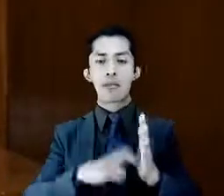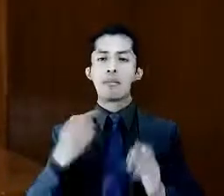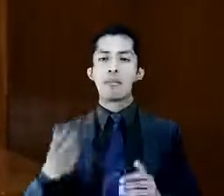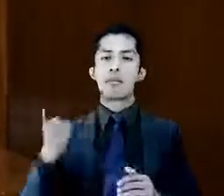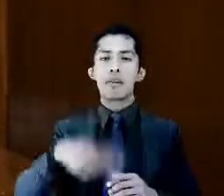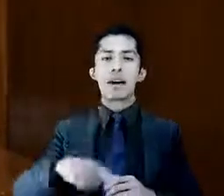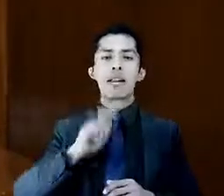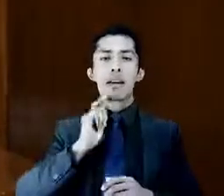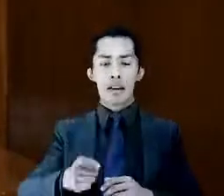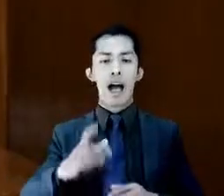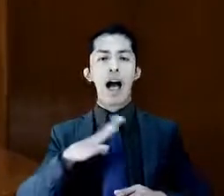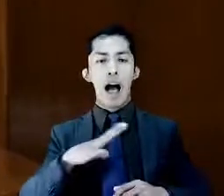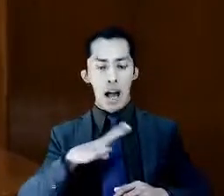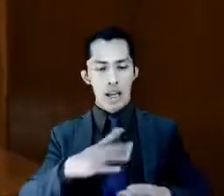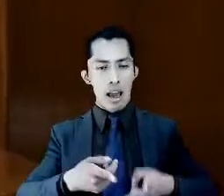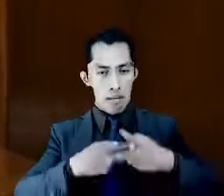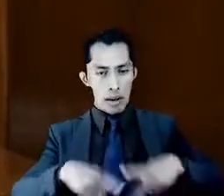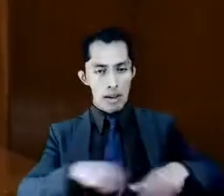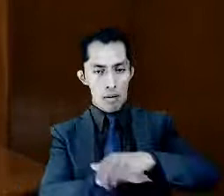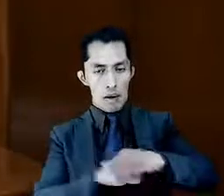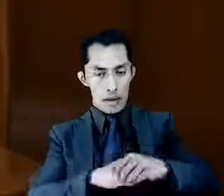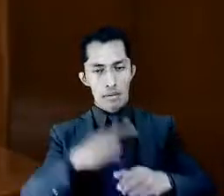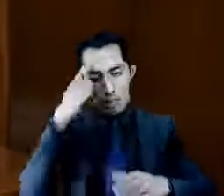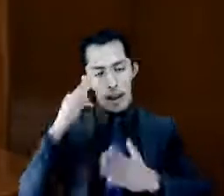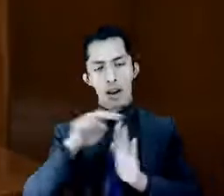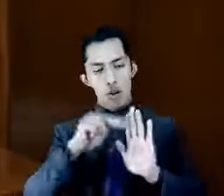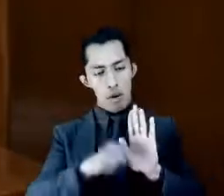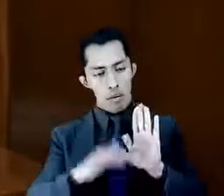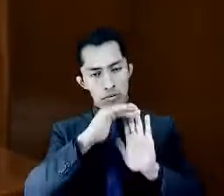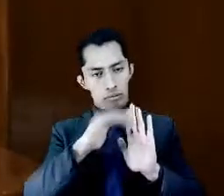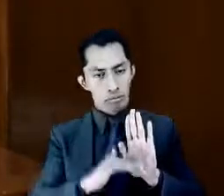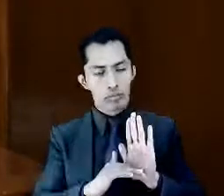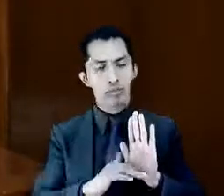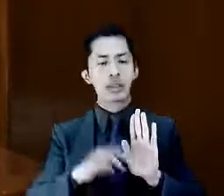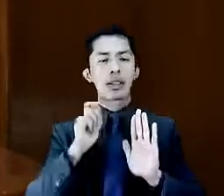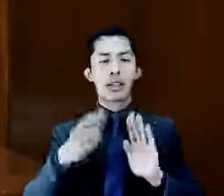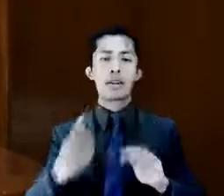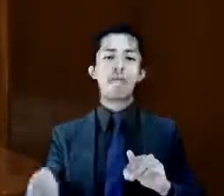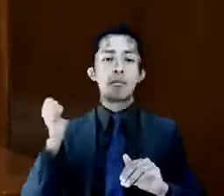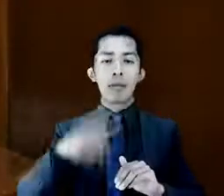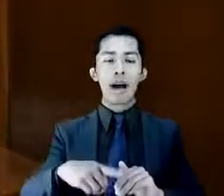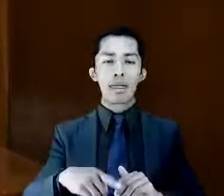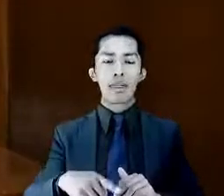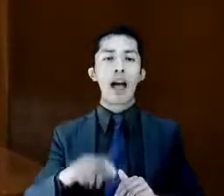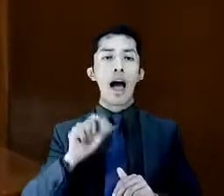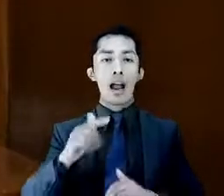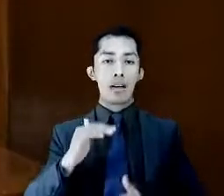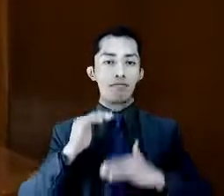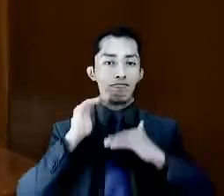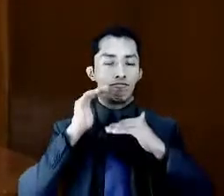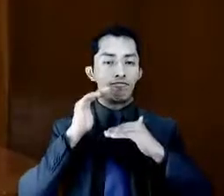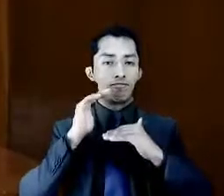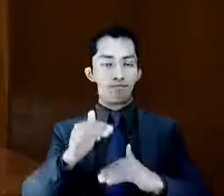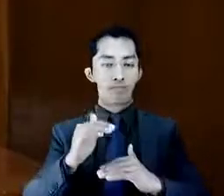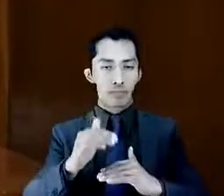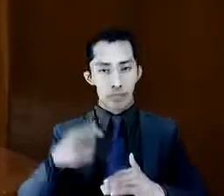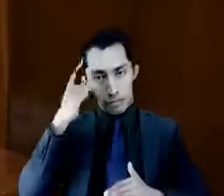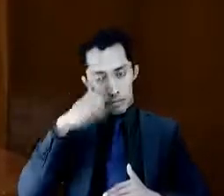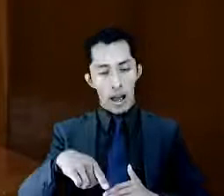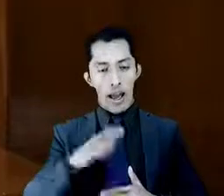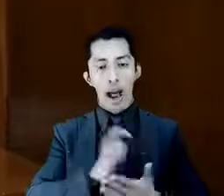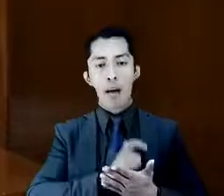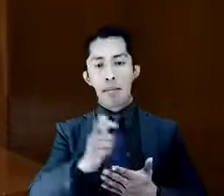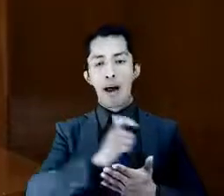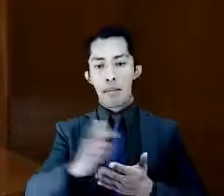establecen las bases de una normatividad jurídica que imponga límites máximos a las remuneraciones